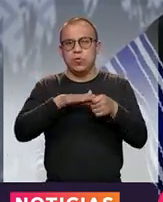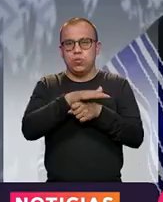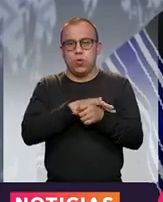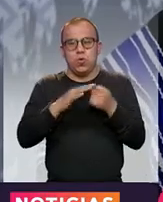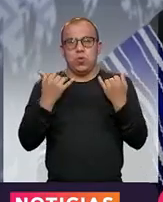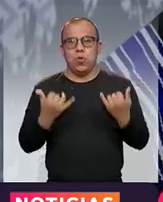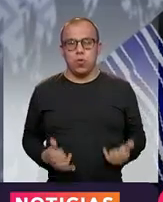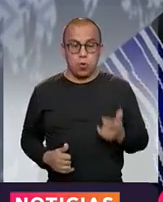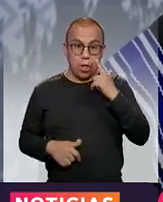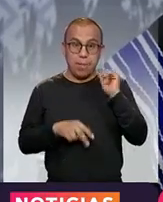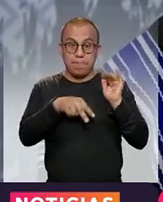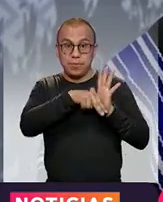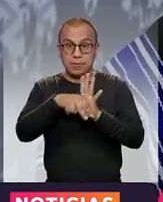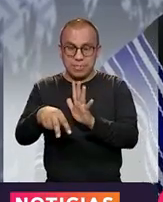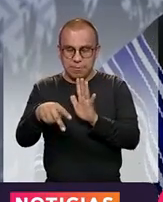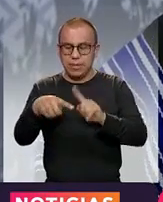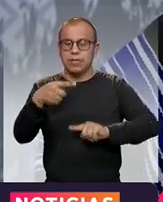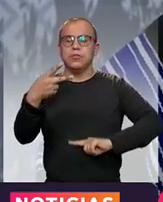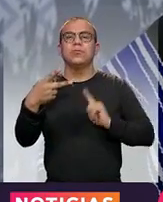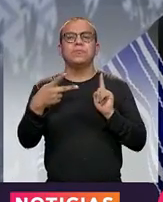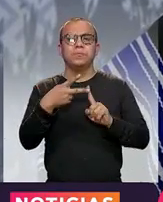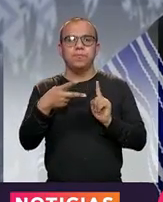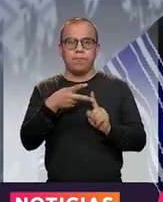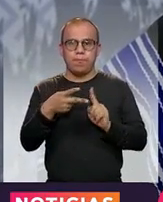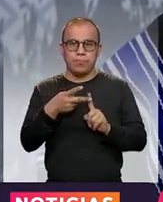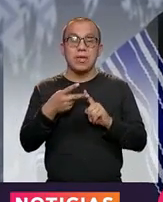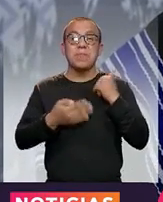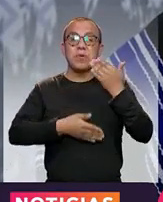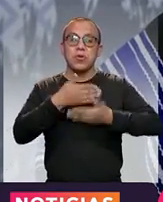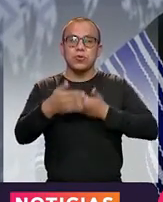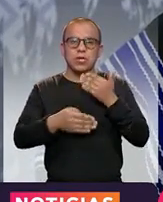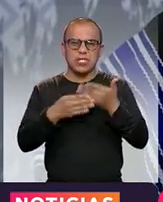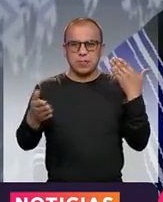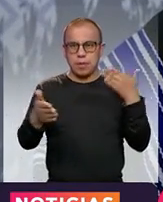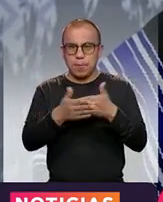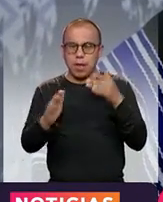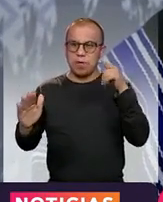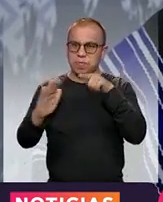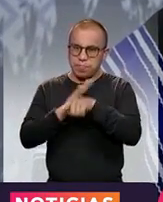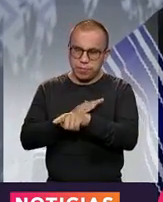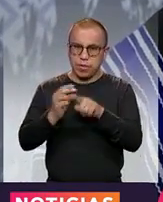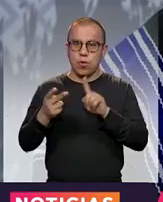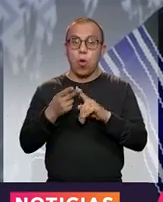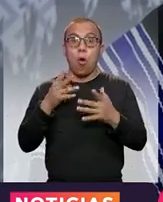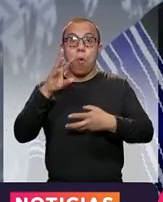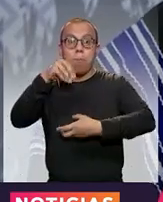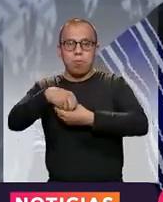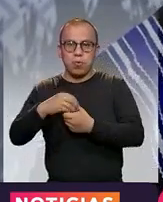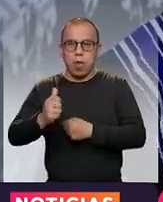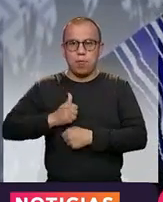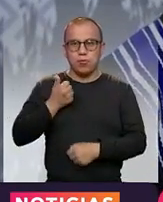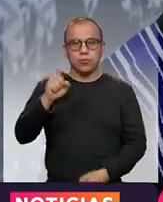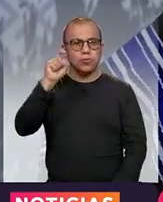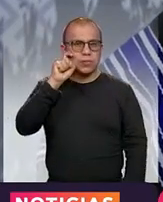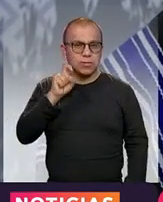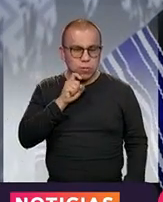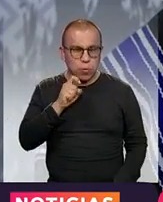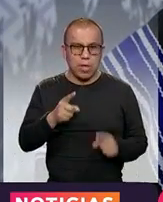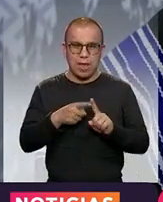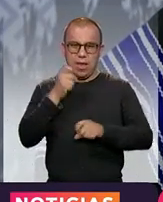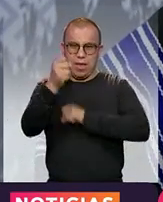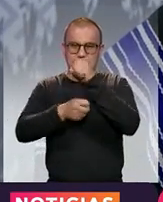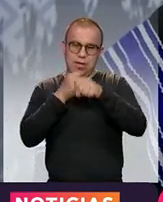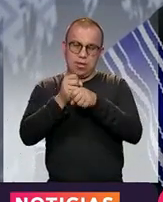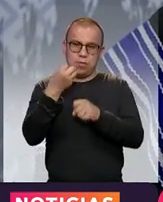son desplazamiento forzado, amenaza, homicidio, confinamiento, abuso sexual a